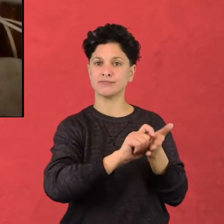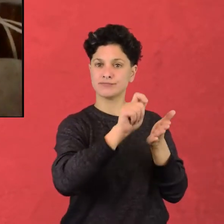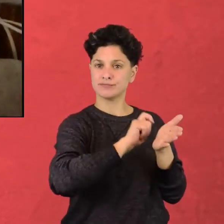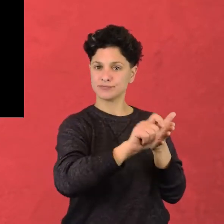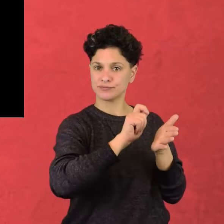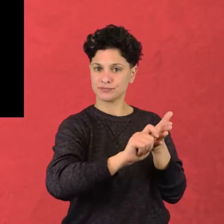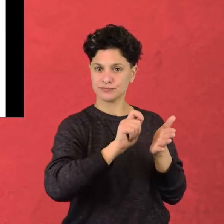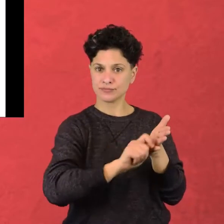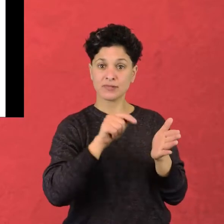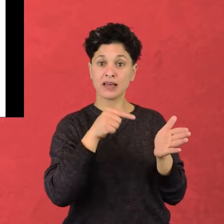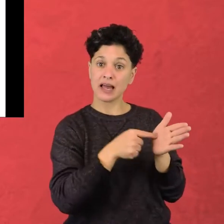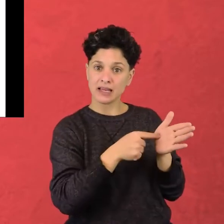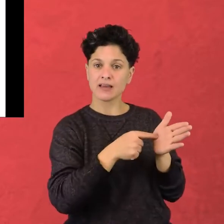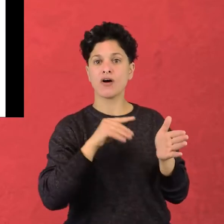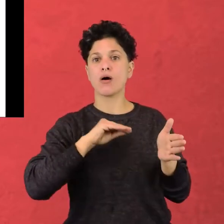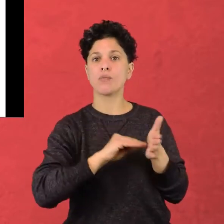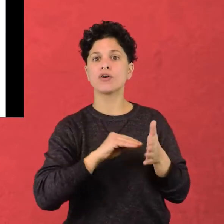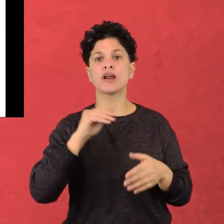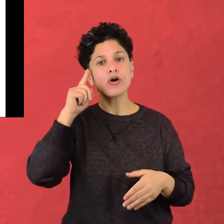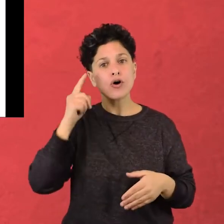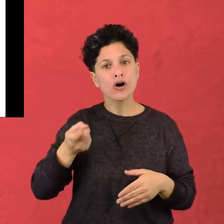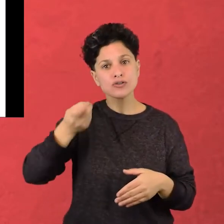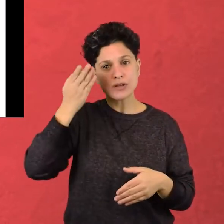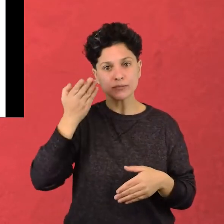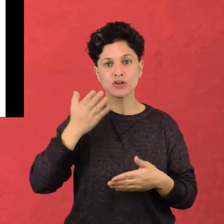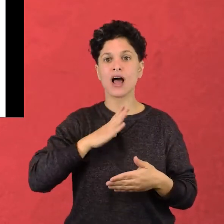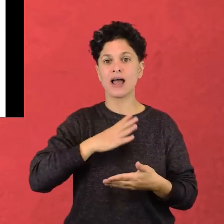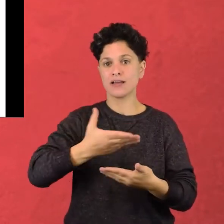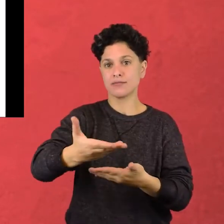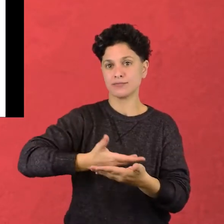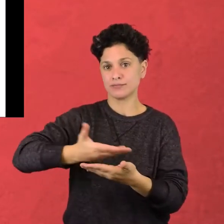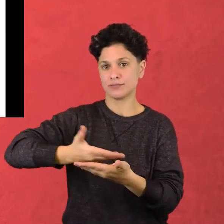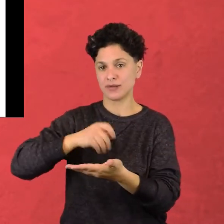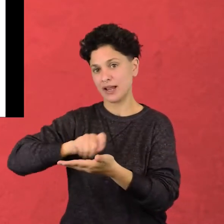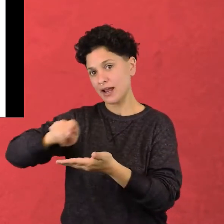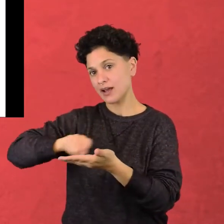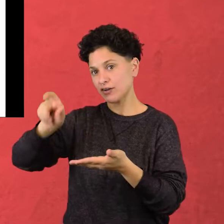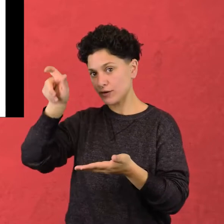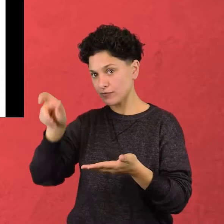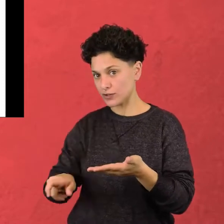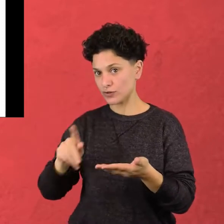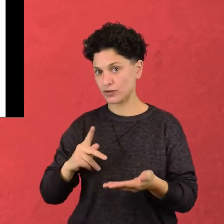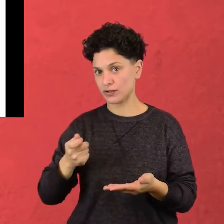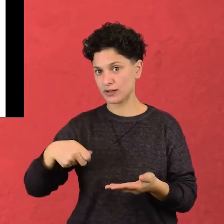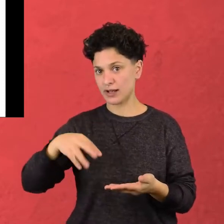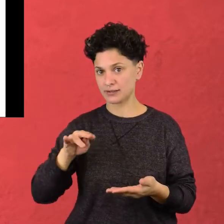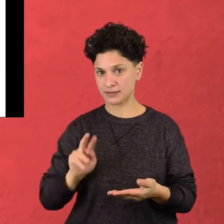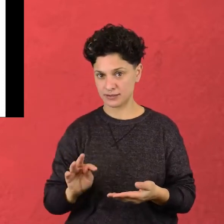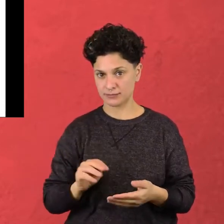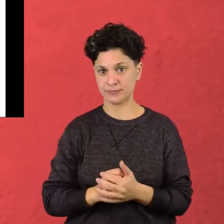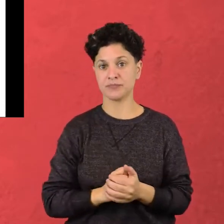anotaciones y vamos a ir escribiendo los conceptos que van apareciendo en esta obra,